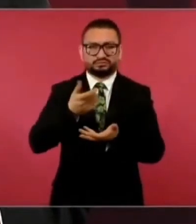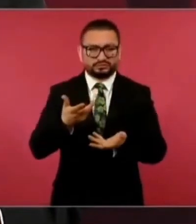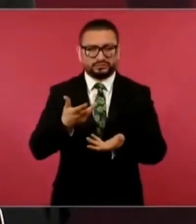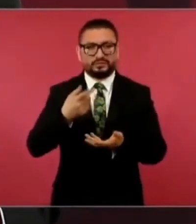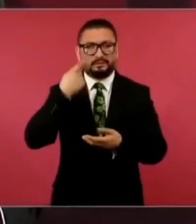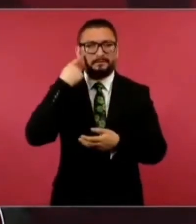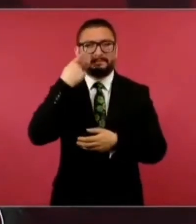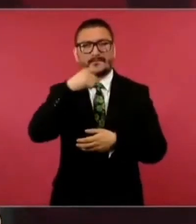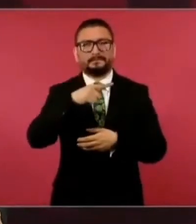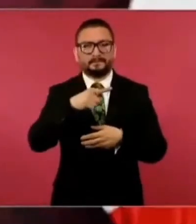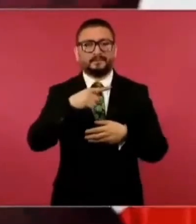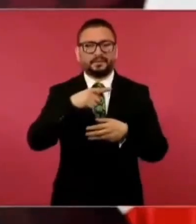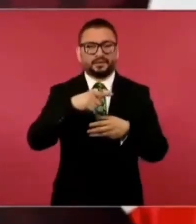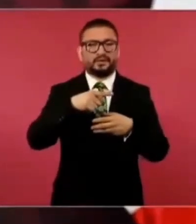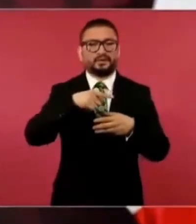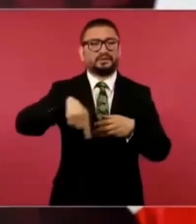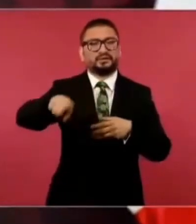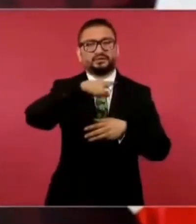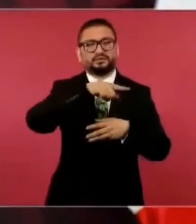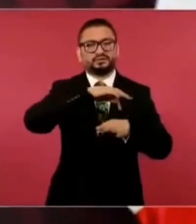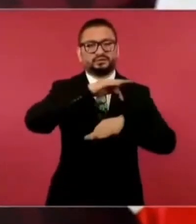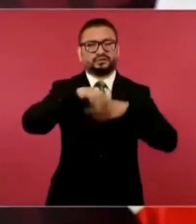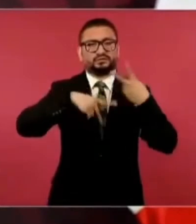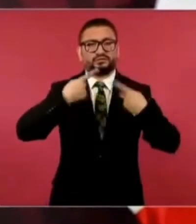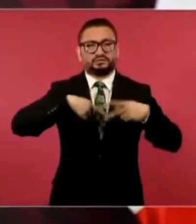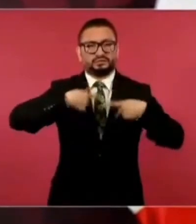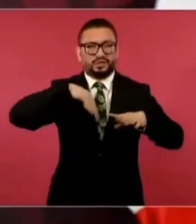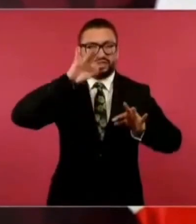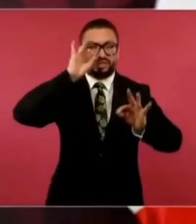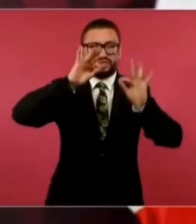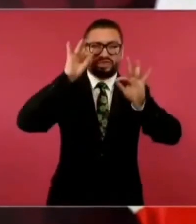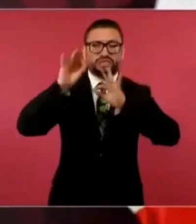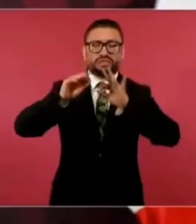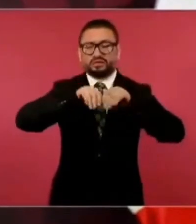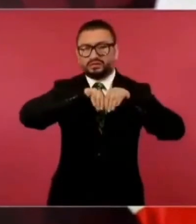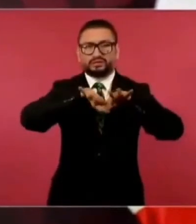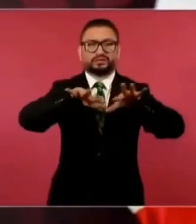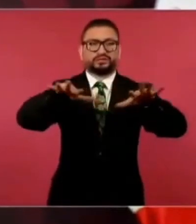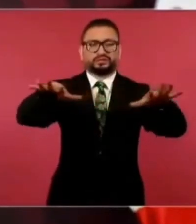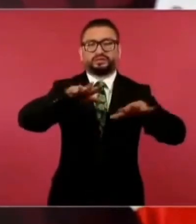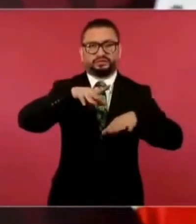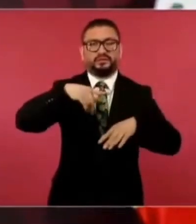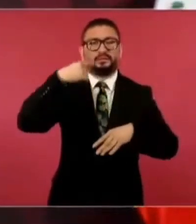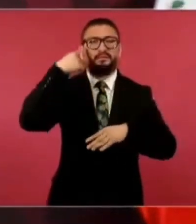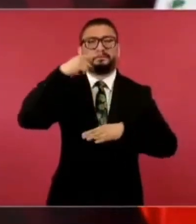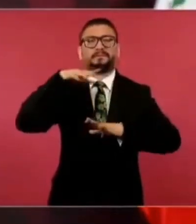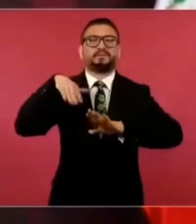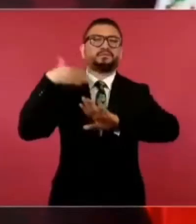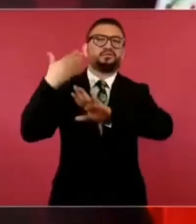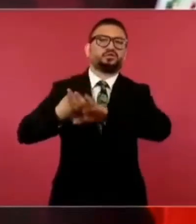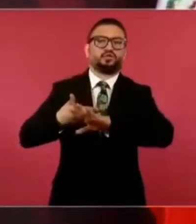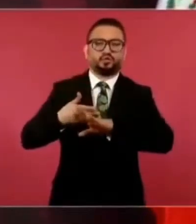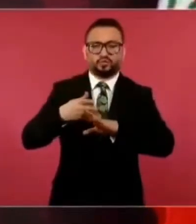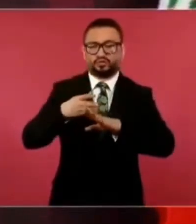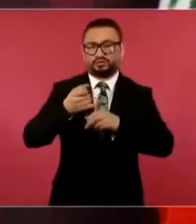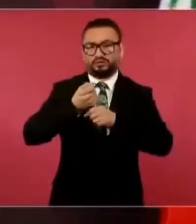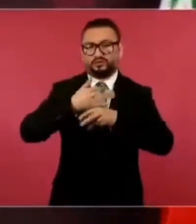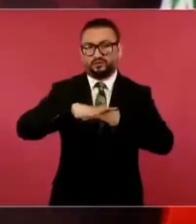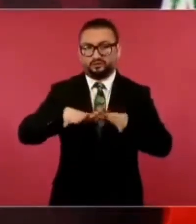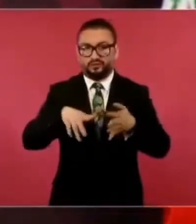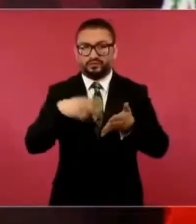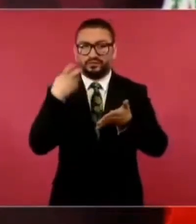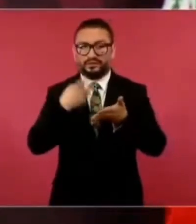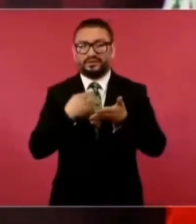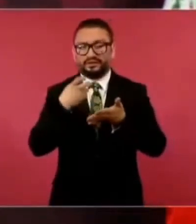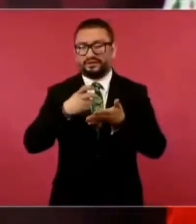para seguir vacunando a la gente en contra de toda esa información